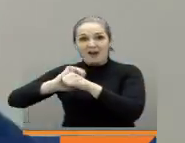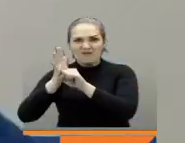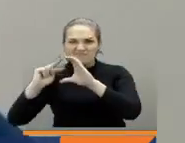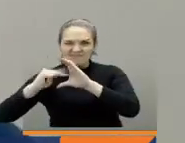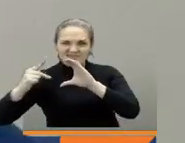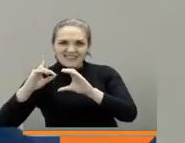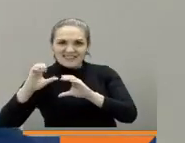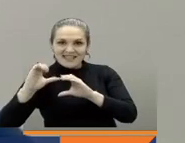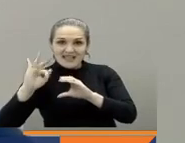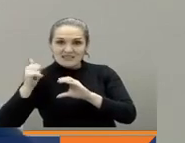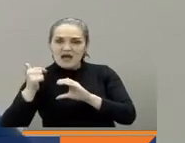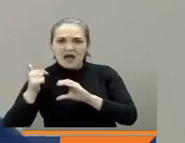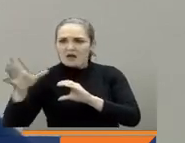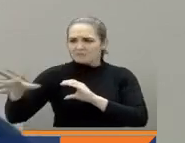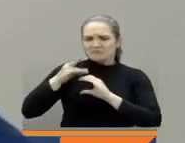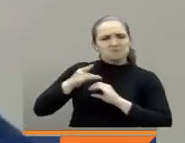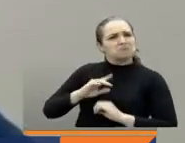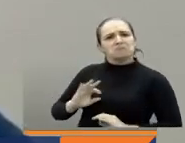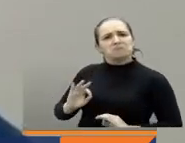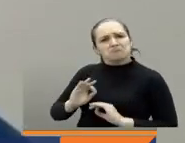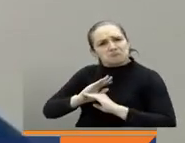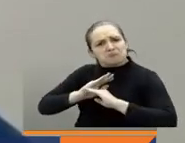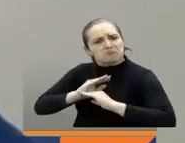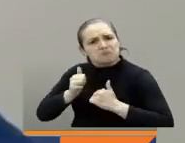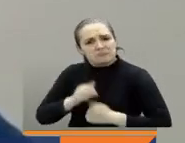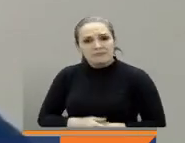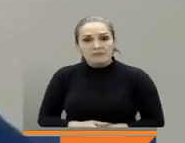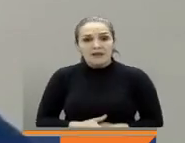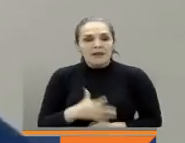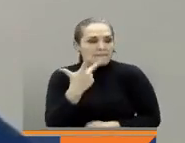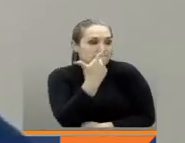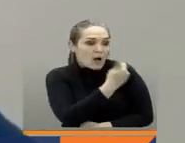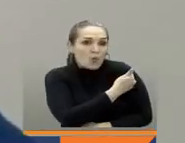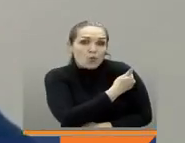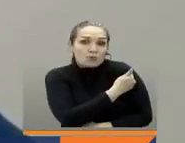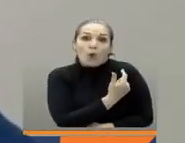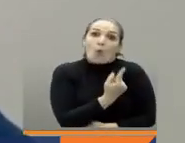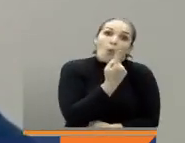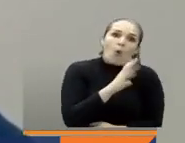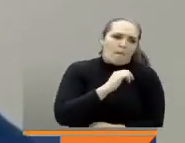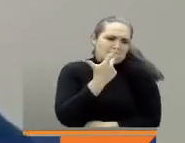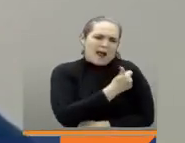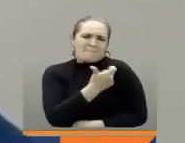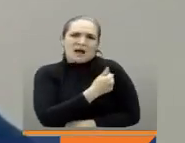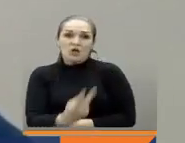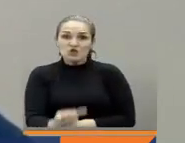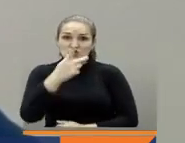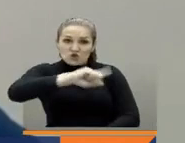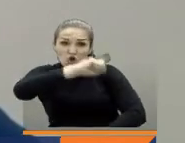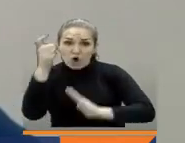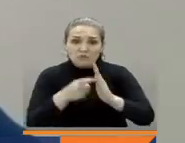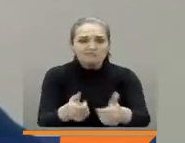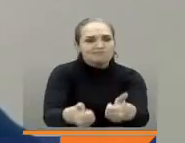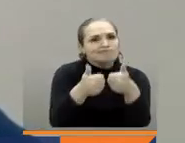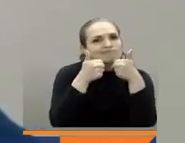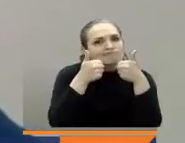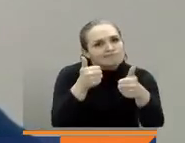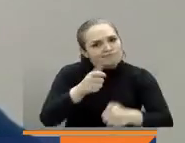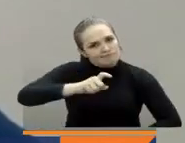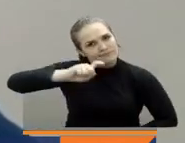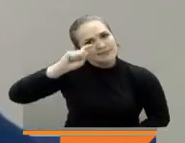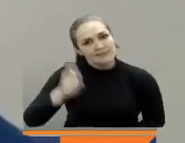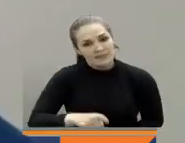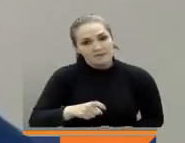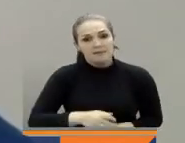que el completar el esquema de vacunación es muy importante para disminuir el riesgo de contagio. Sabemos que la